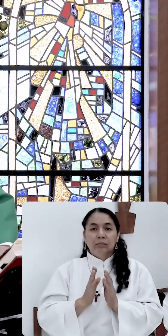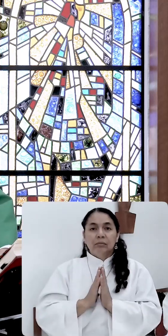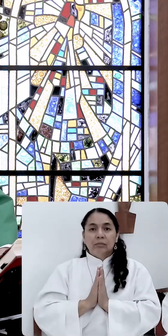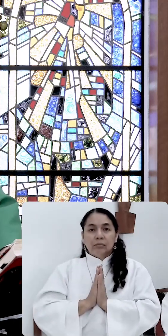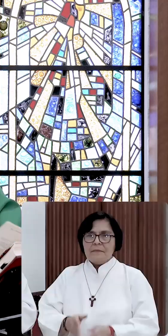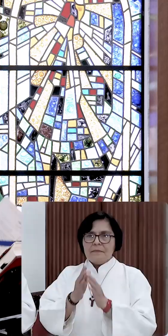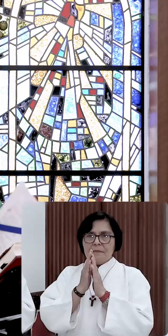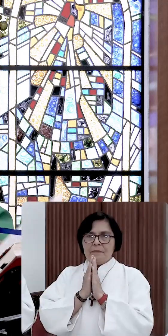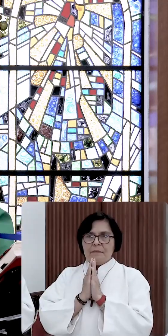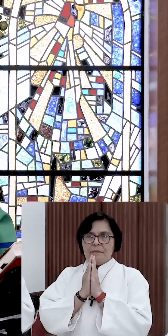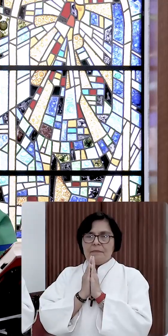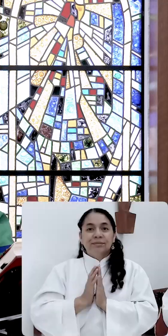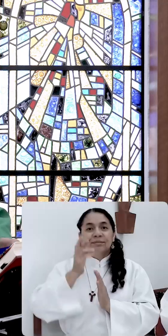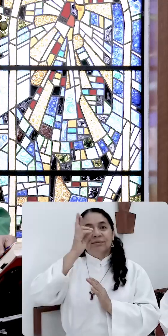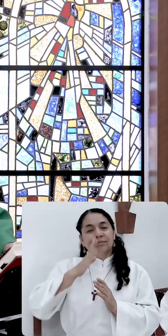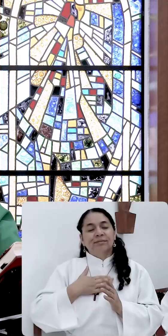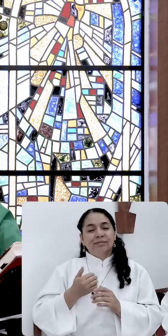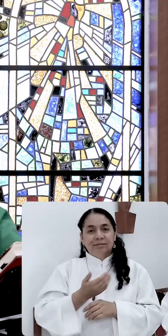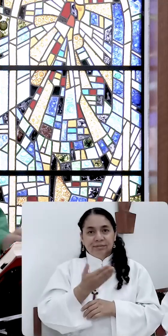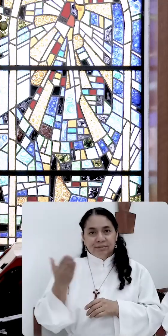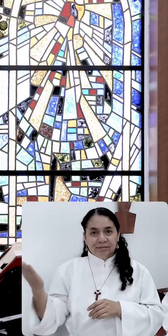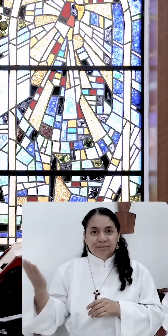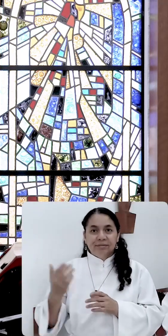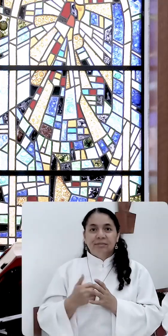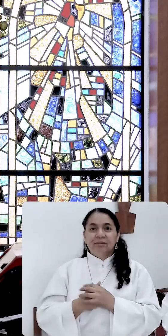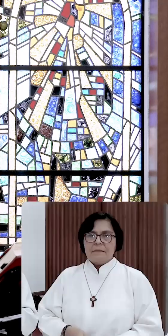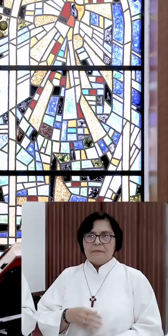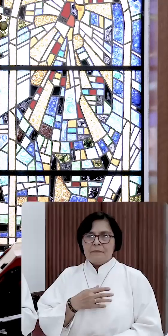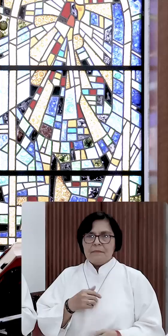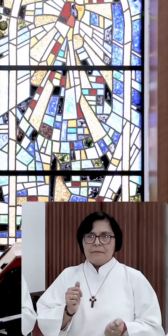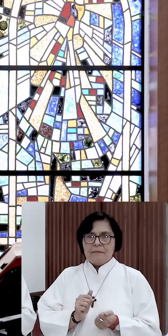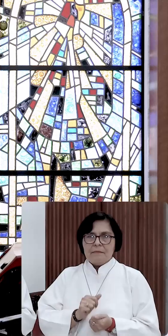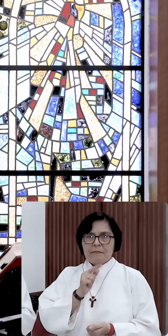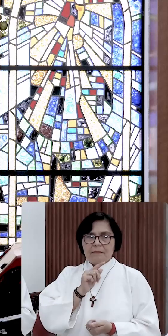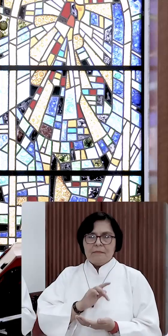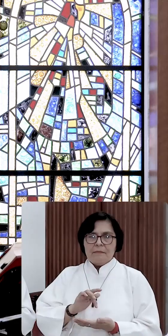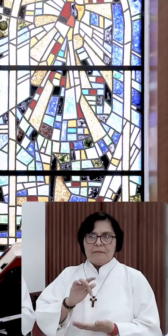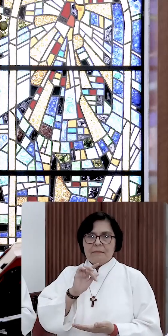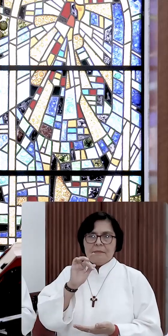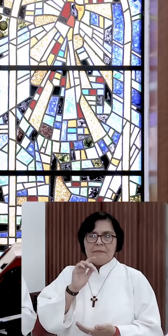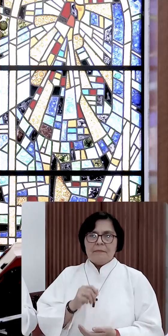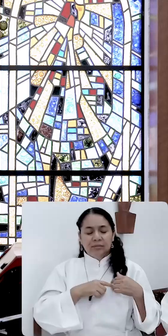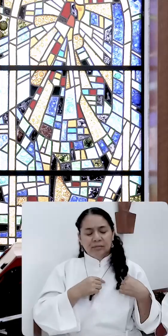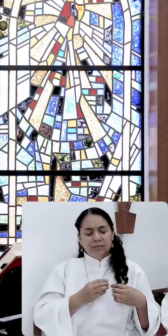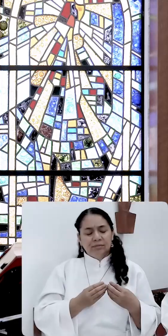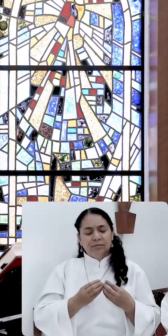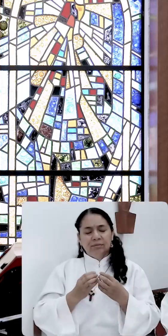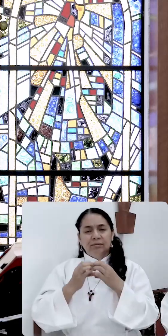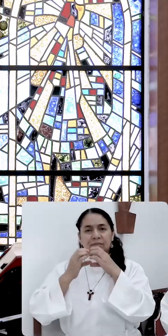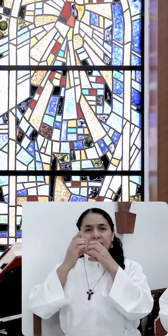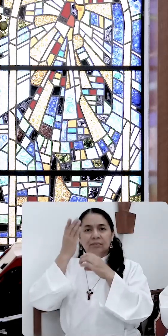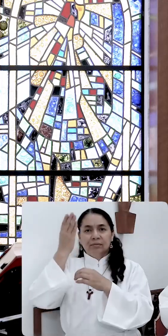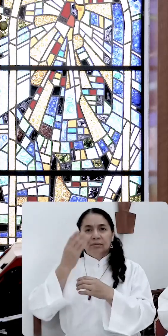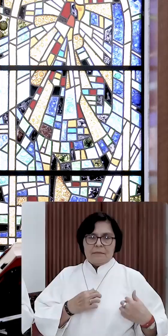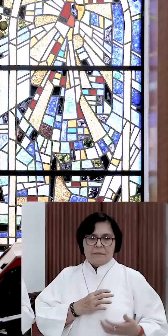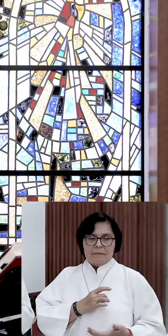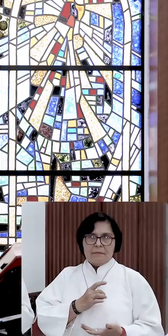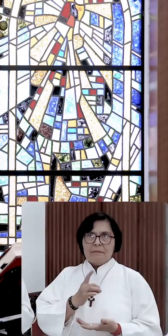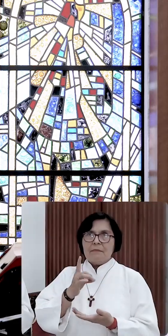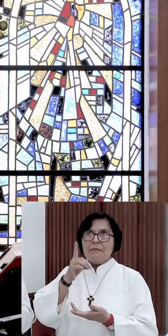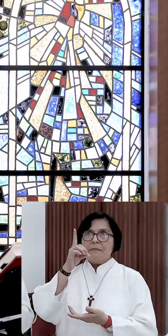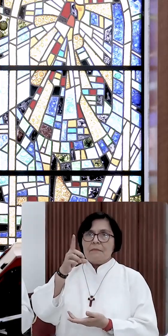Señor. Amén. El Señor esté con ustedes. Y con tu espíritu. Levantemos el corazón. Lo